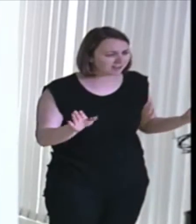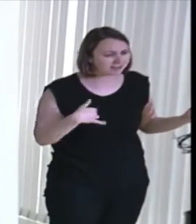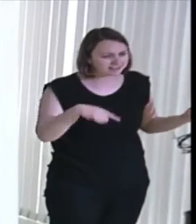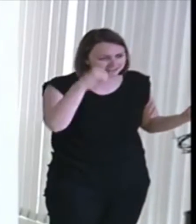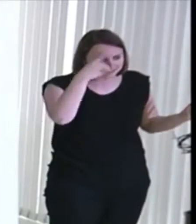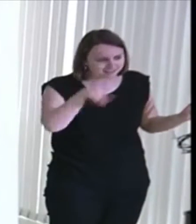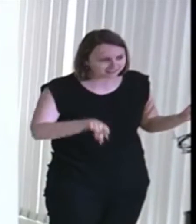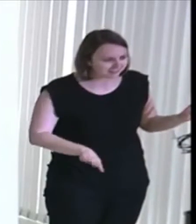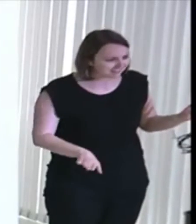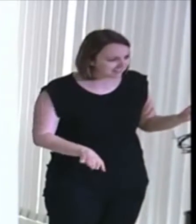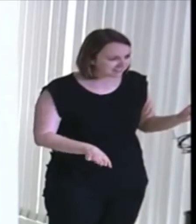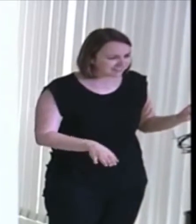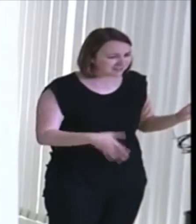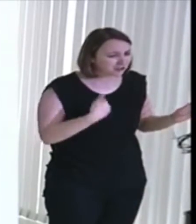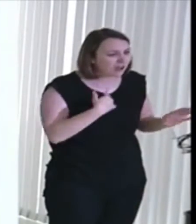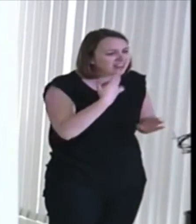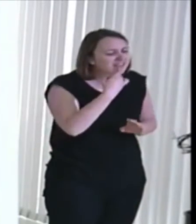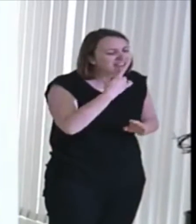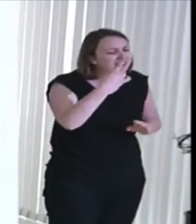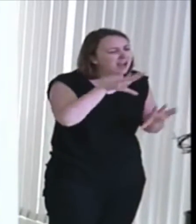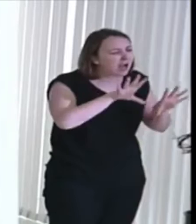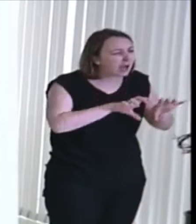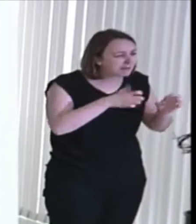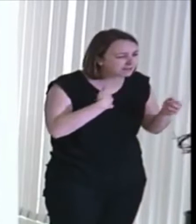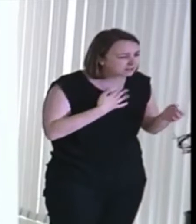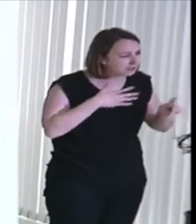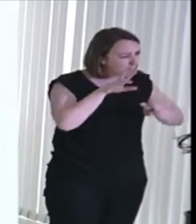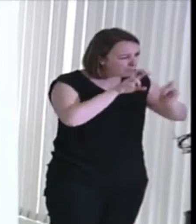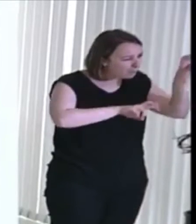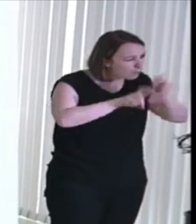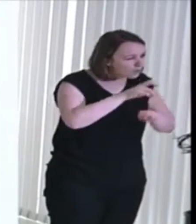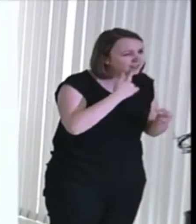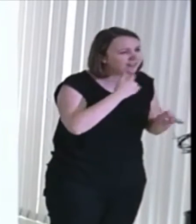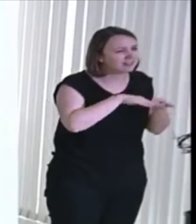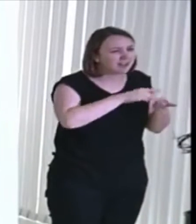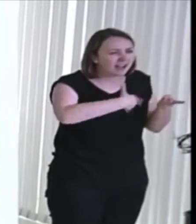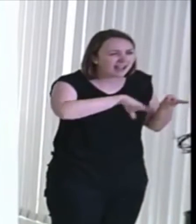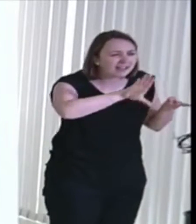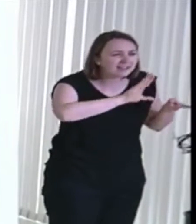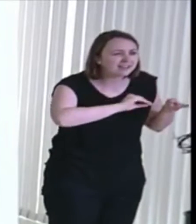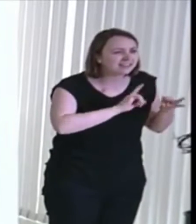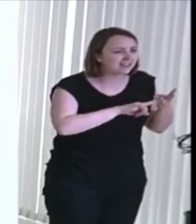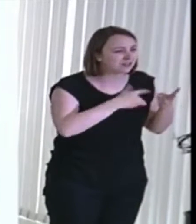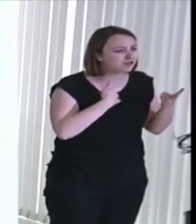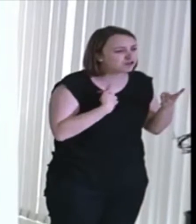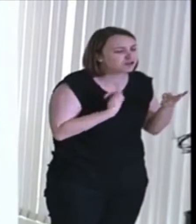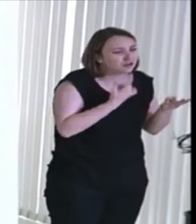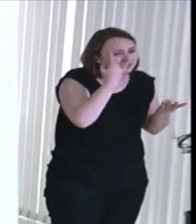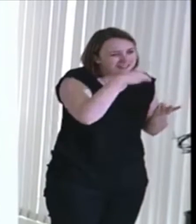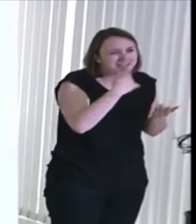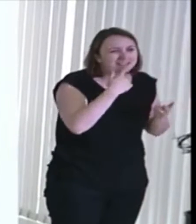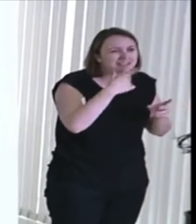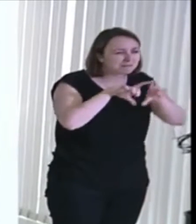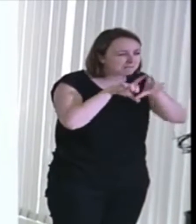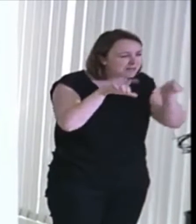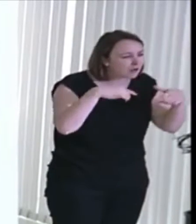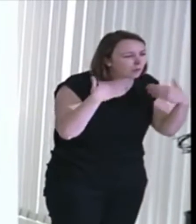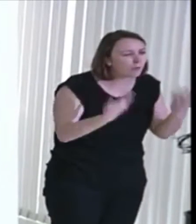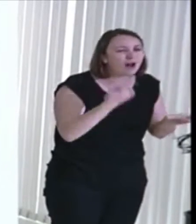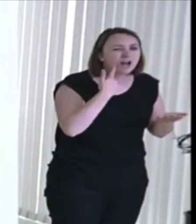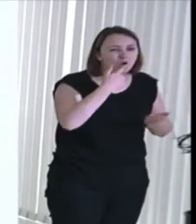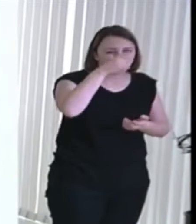que quiero? Yo tengo que aprender a saber buscar, a entender, a saber dónde puedo encontrar fuentes fiables, a tener